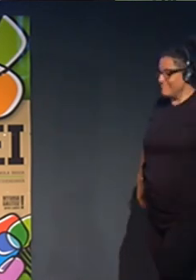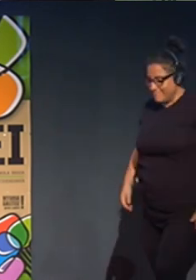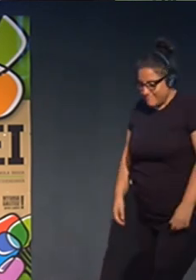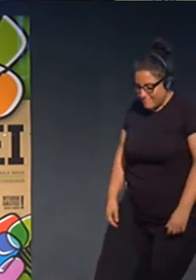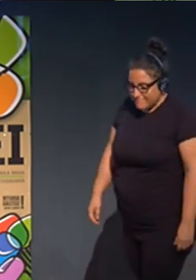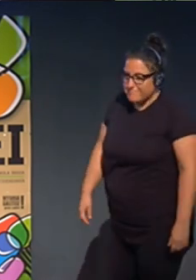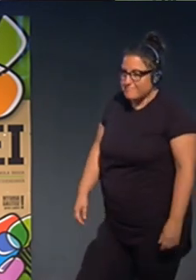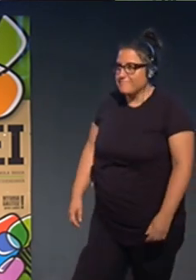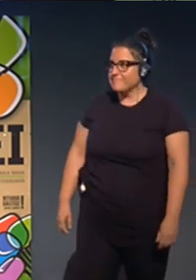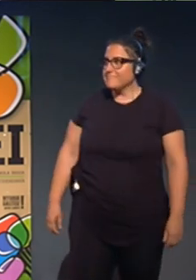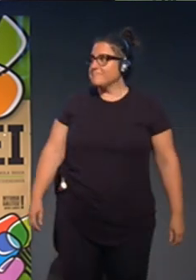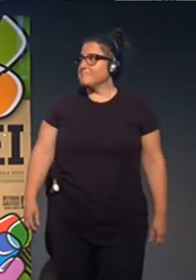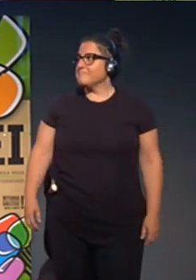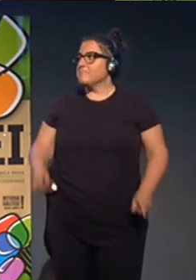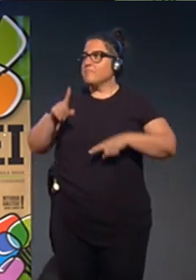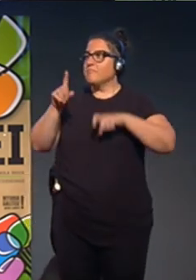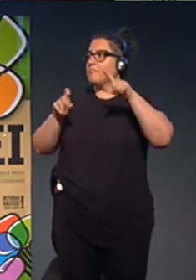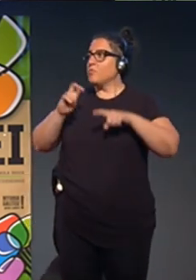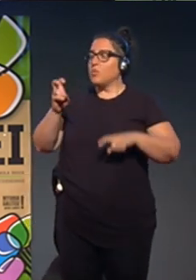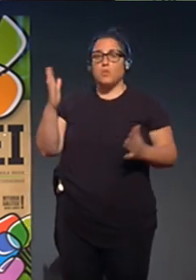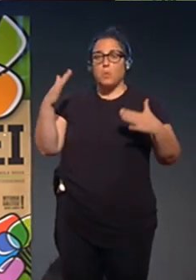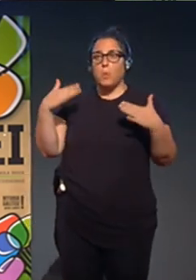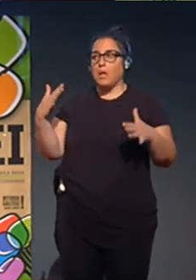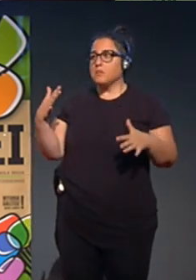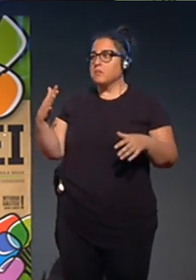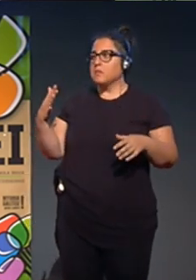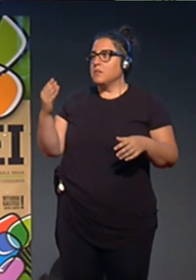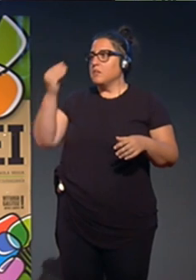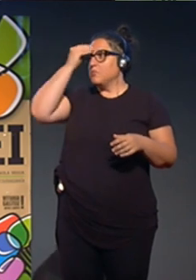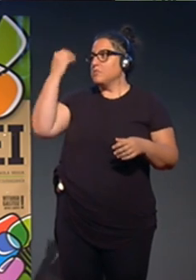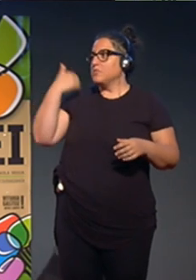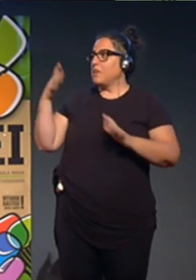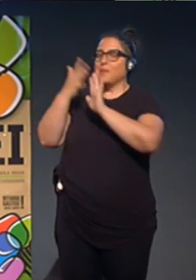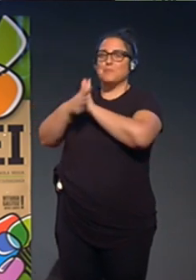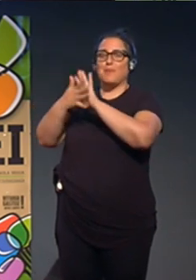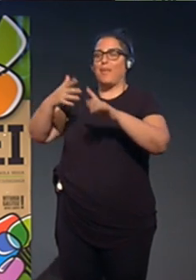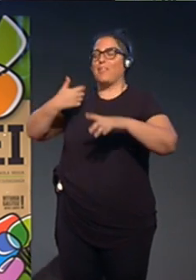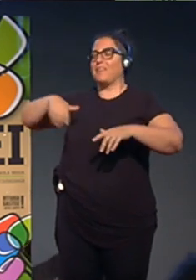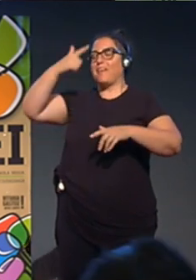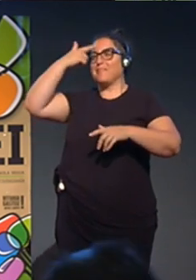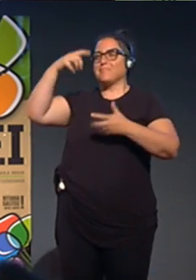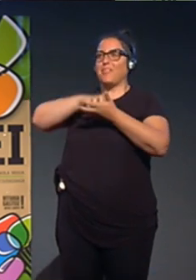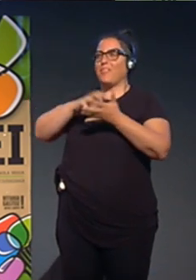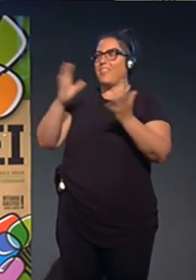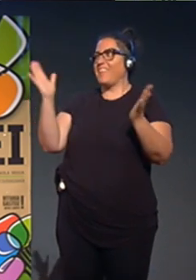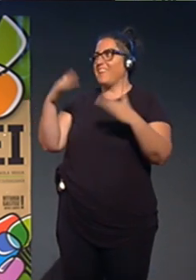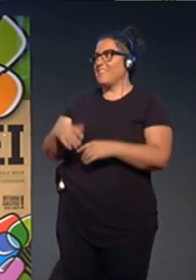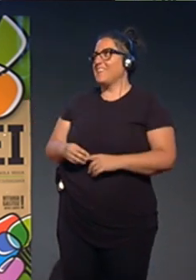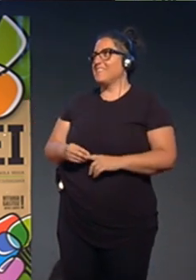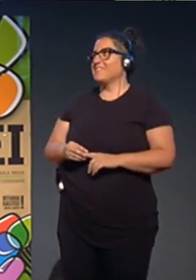No no había noos habían levantado más manos o es que lo ha resuelto ya todo Pepe en